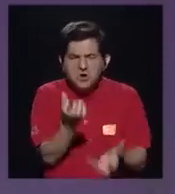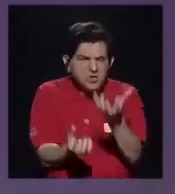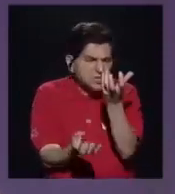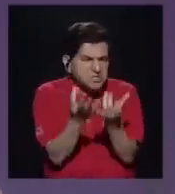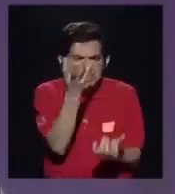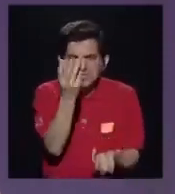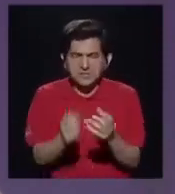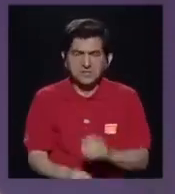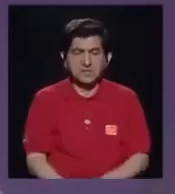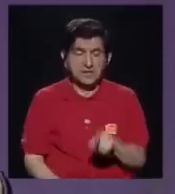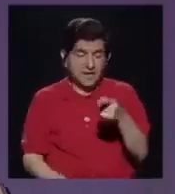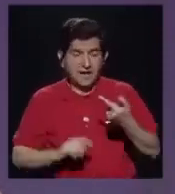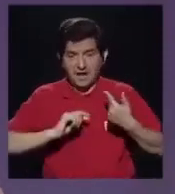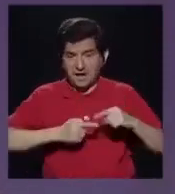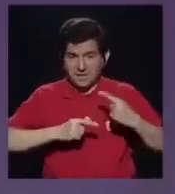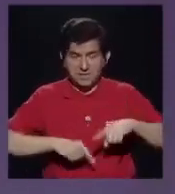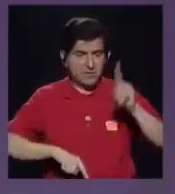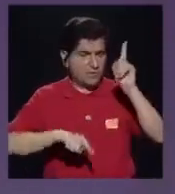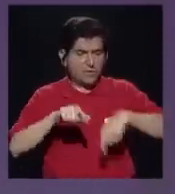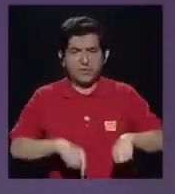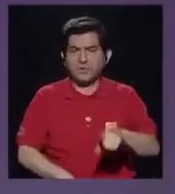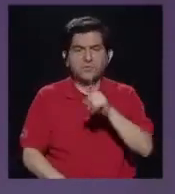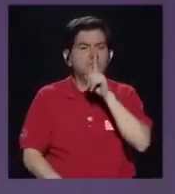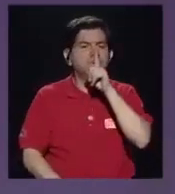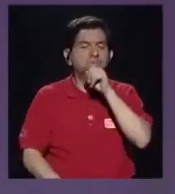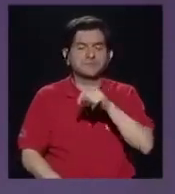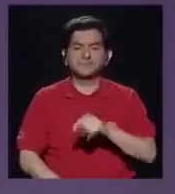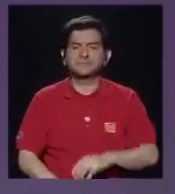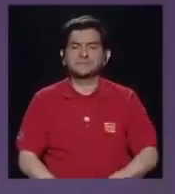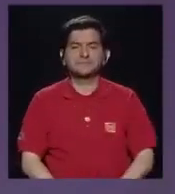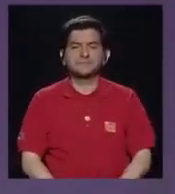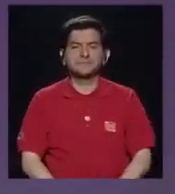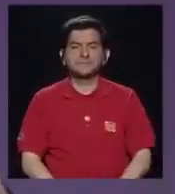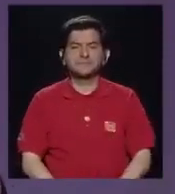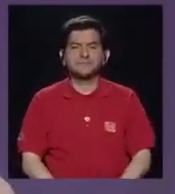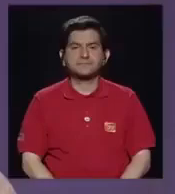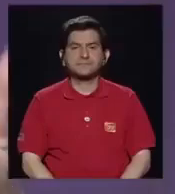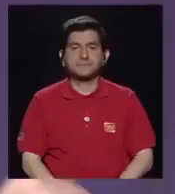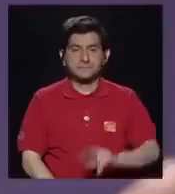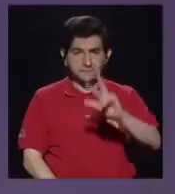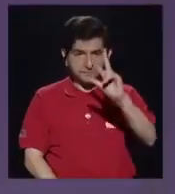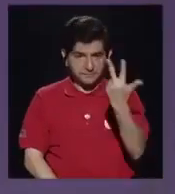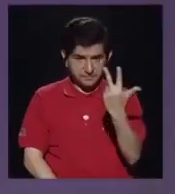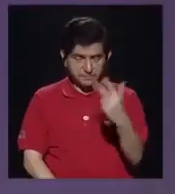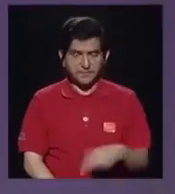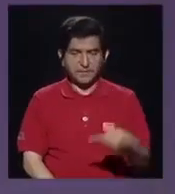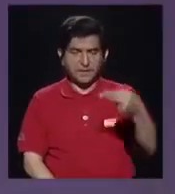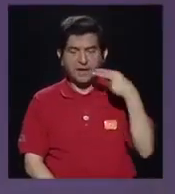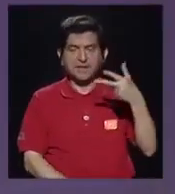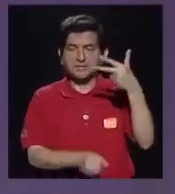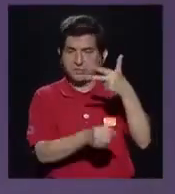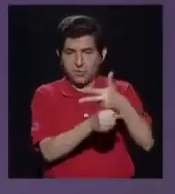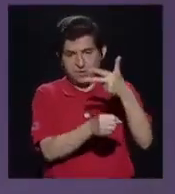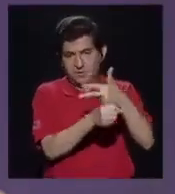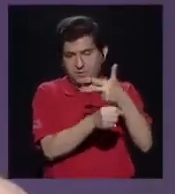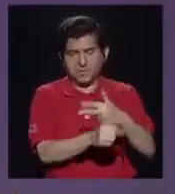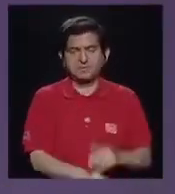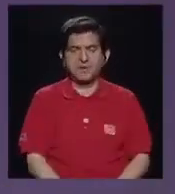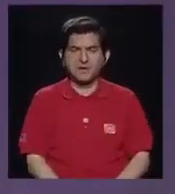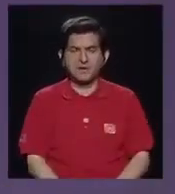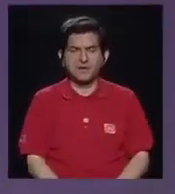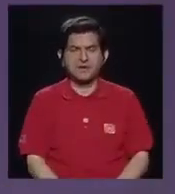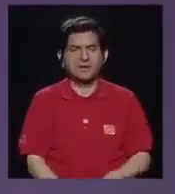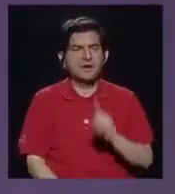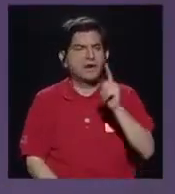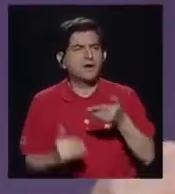un dolor que no puede callar que no puede callar y En tercer lugar la historia de Guatemala unas cosas que